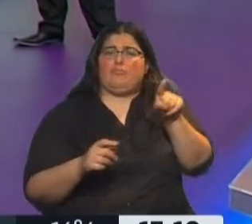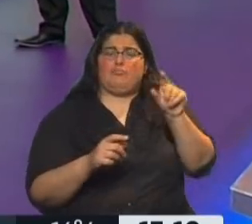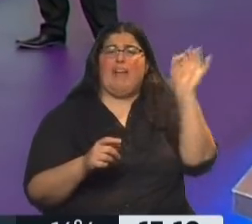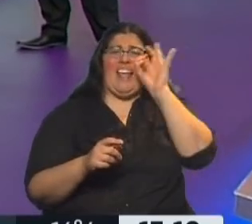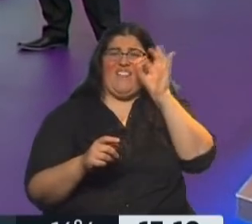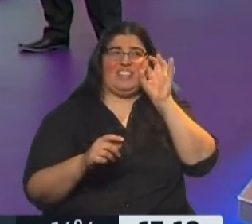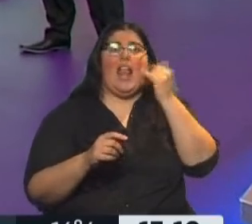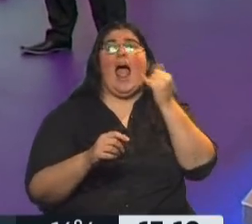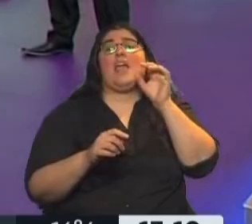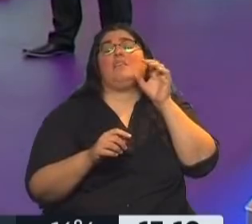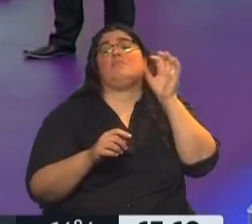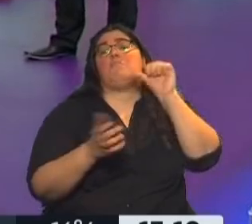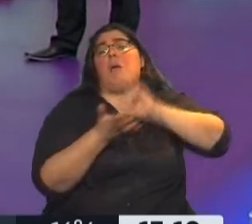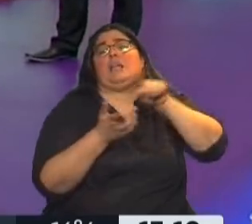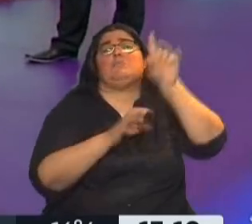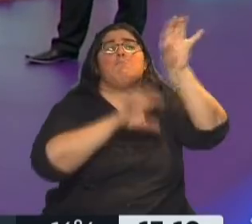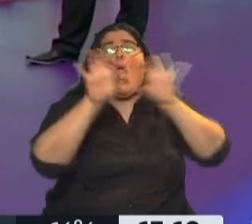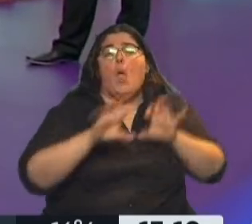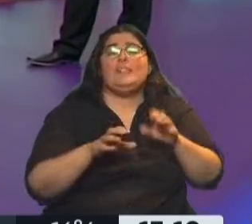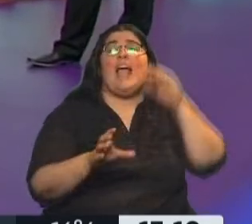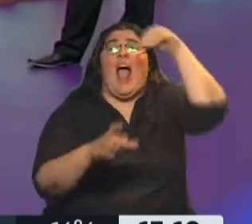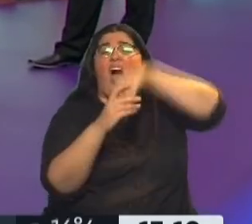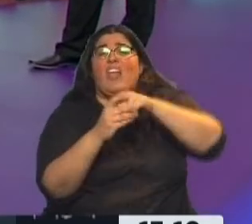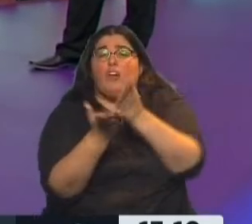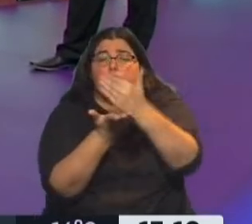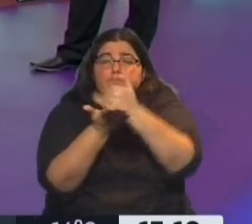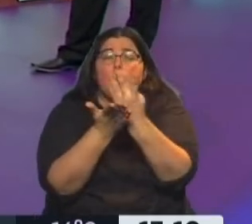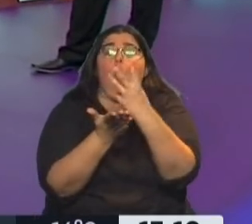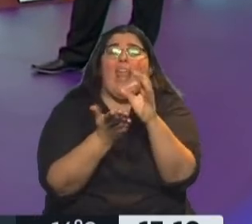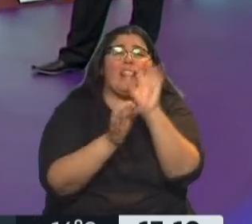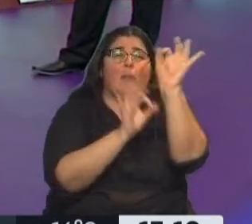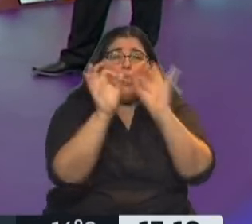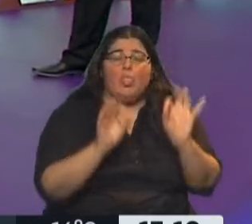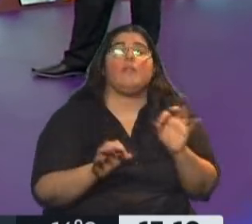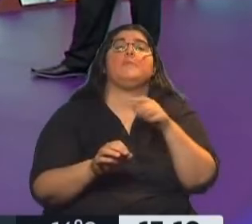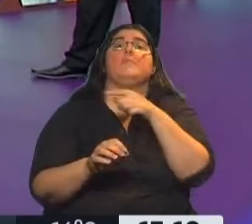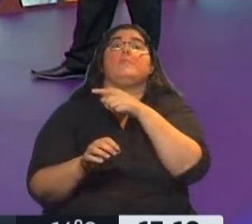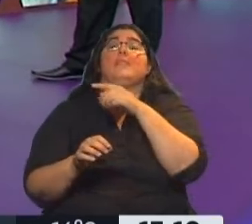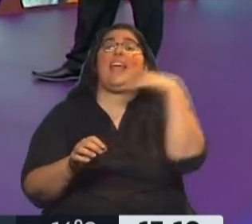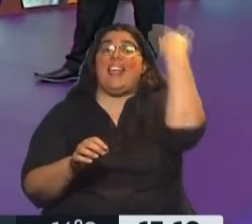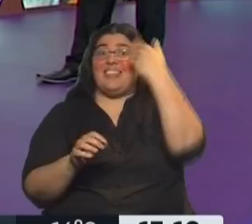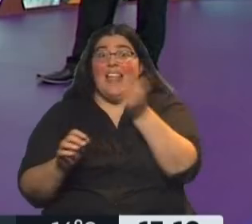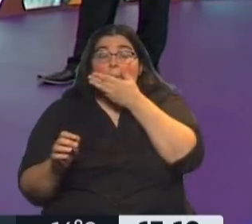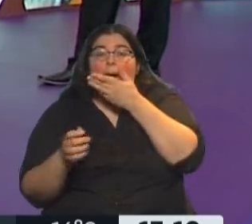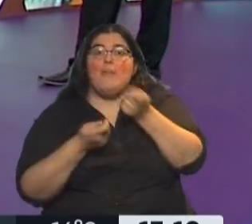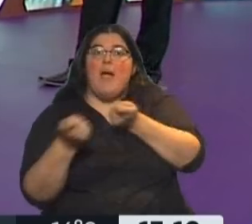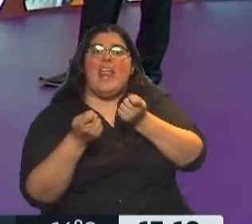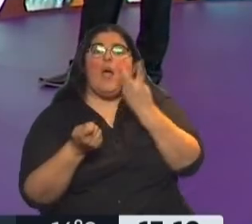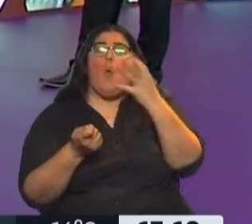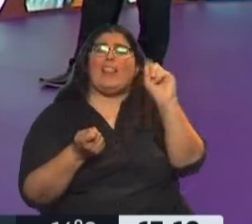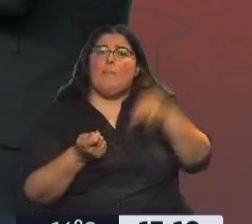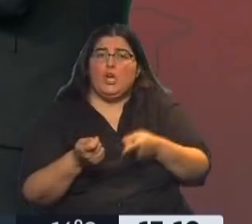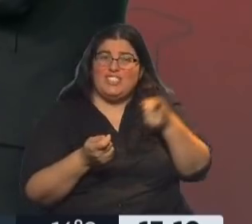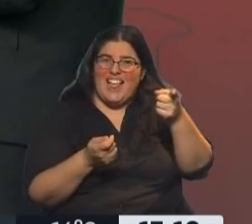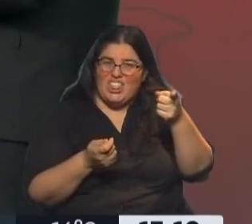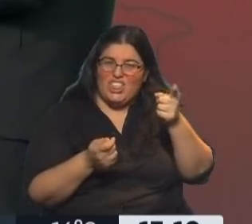en provincias que a su vez está dividido en unos 400 distritos. En ese momento los Talibán controlaban el 40%. Fíjense, lo que está en blanco